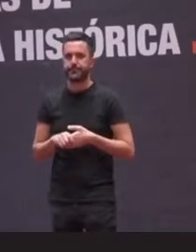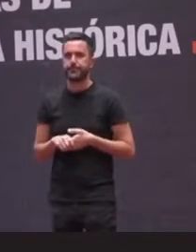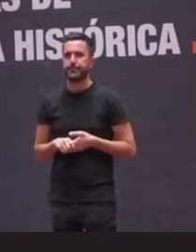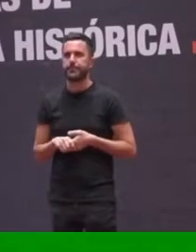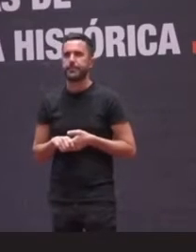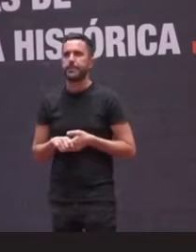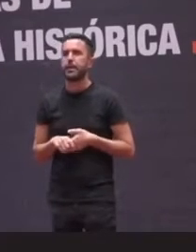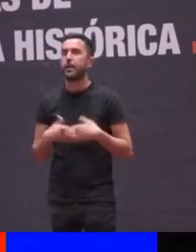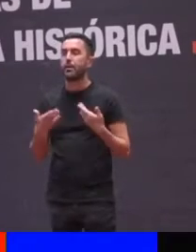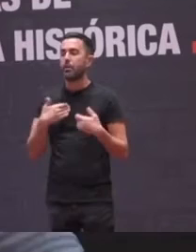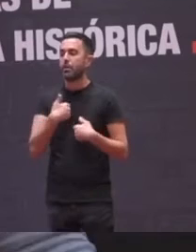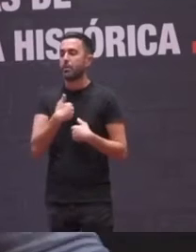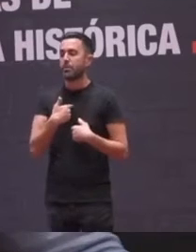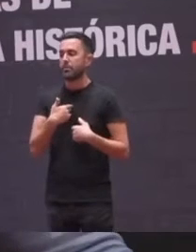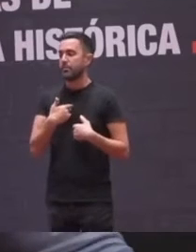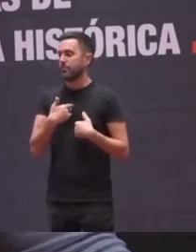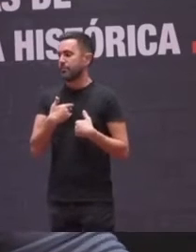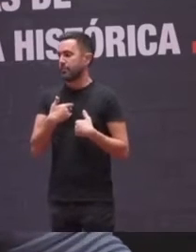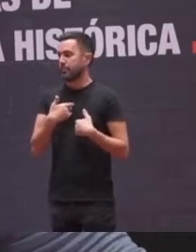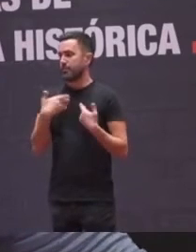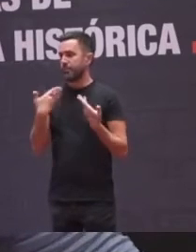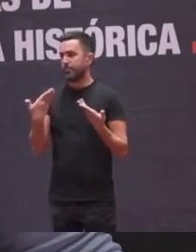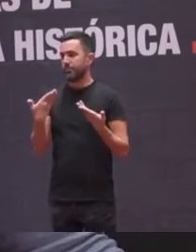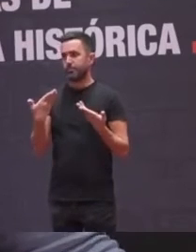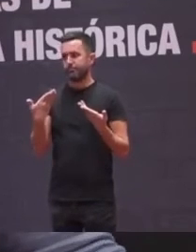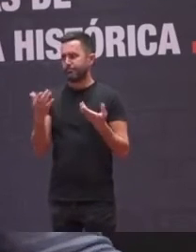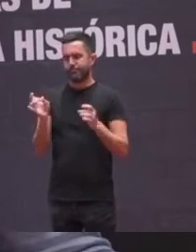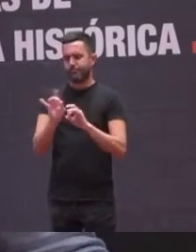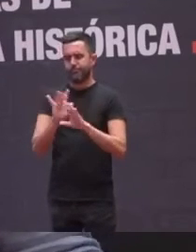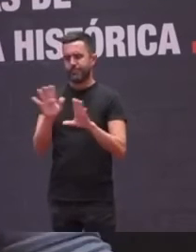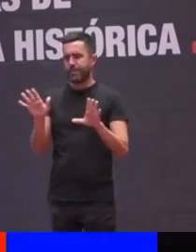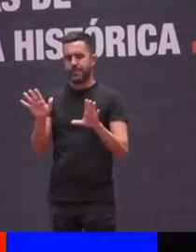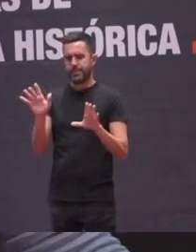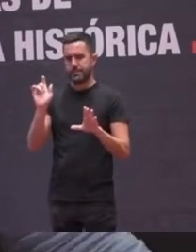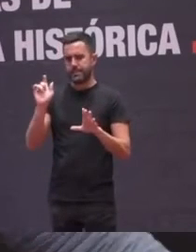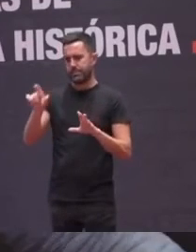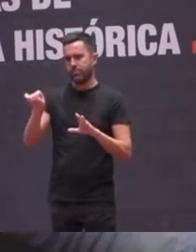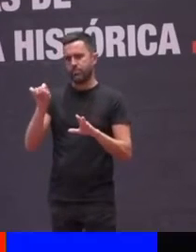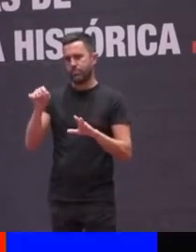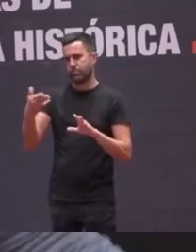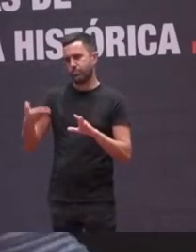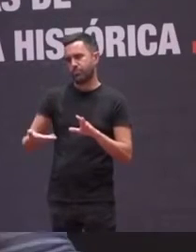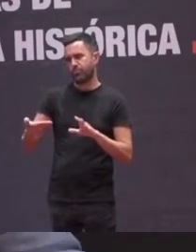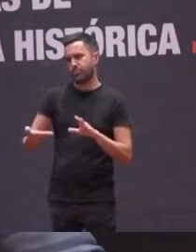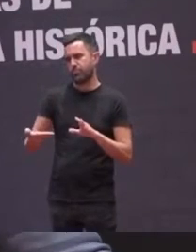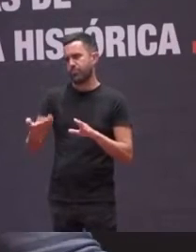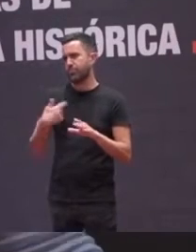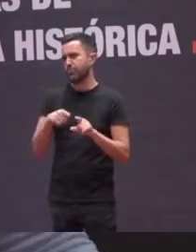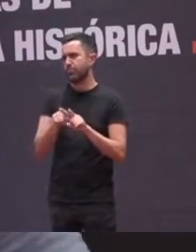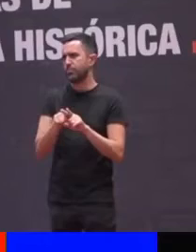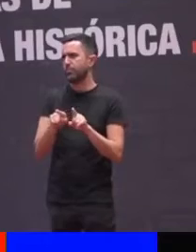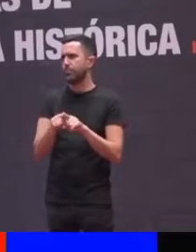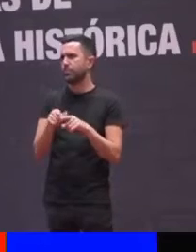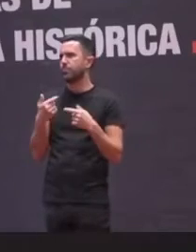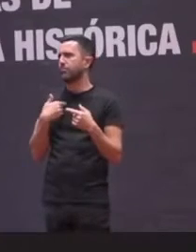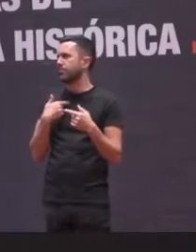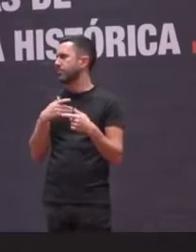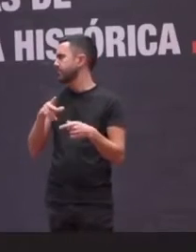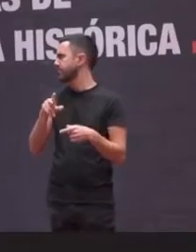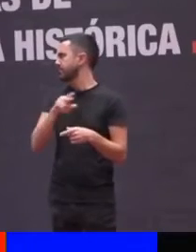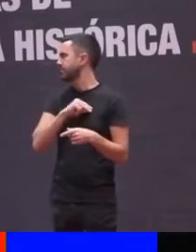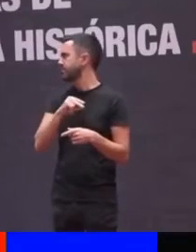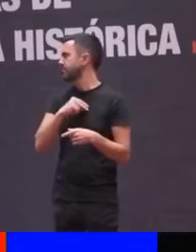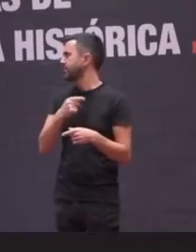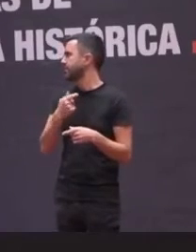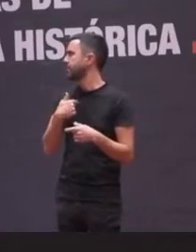Obviamente o papel decisivo, e nesto comparto con Goretti e a Xunta de Galicia que poña as medallas que queira, o papel decisivo, neste